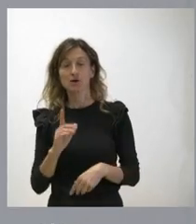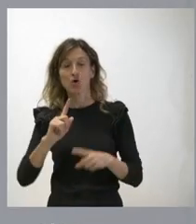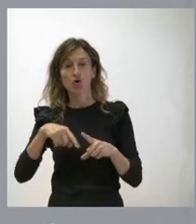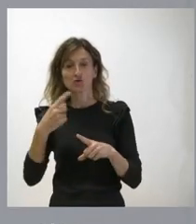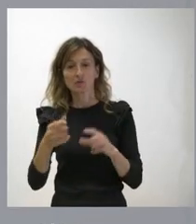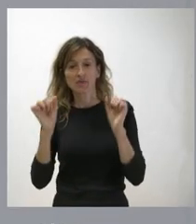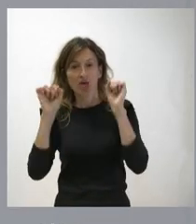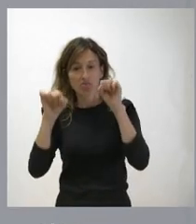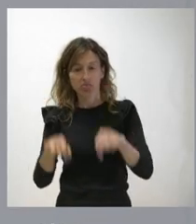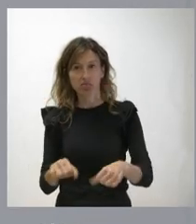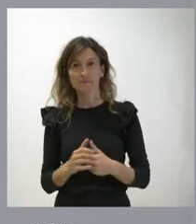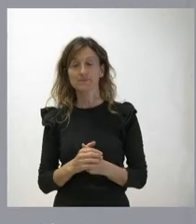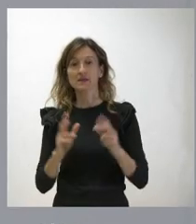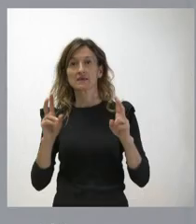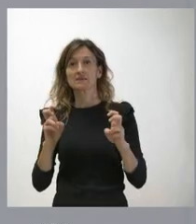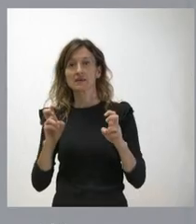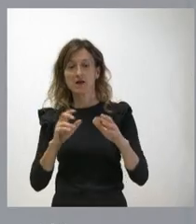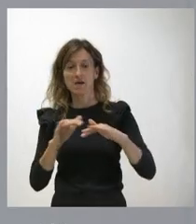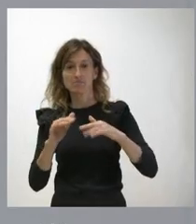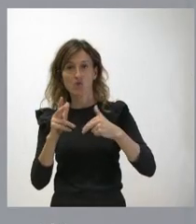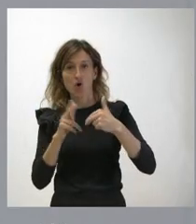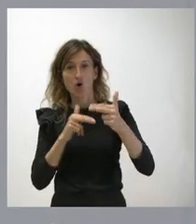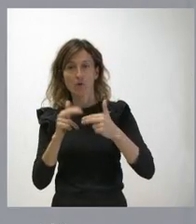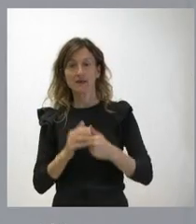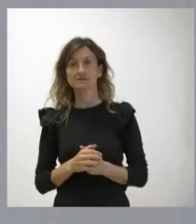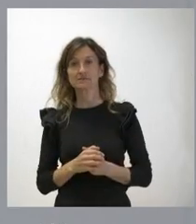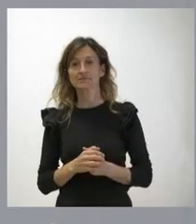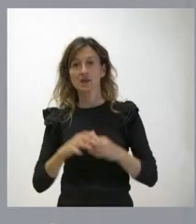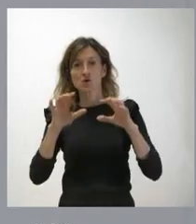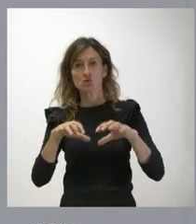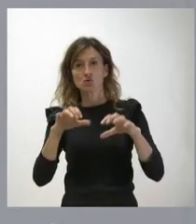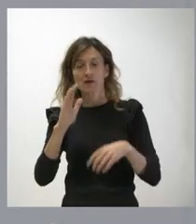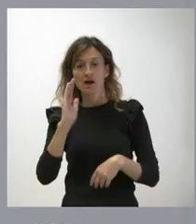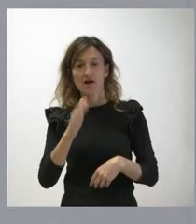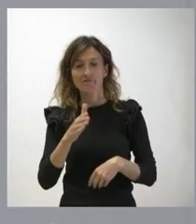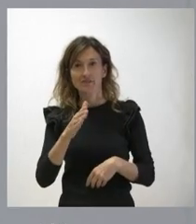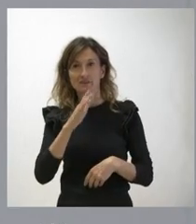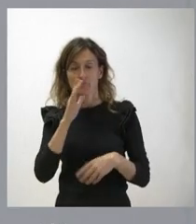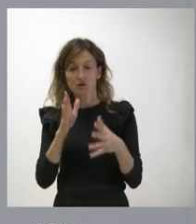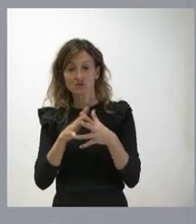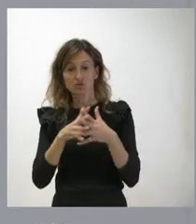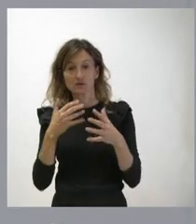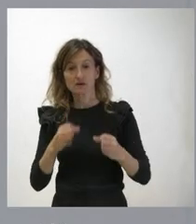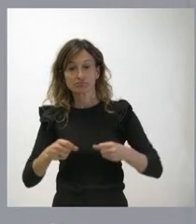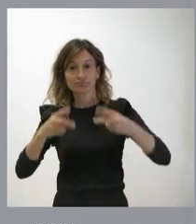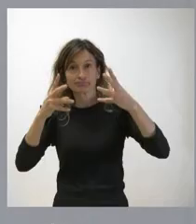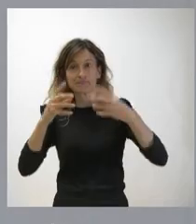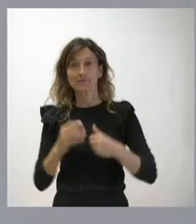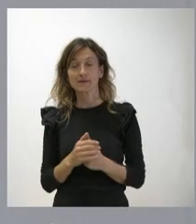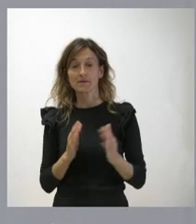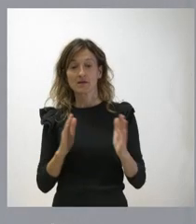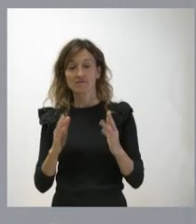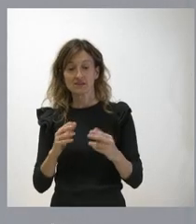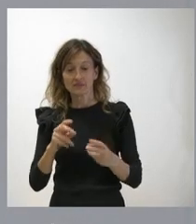algún retraso en lo que son el movimiento de obras estas lluvias quizá afecta menos cuando la estructura está ya levantada pero en la fase de